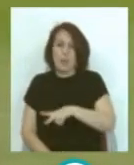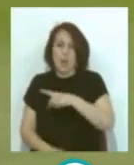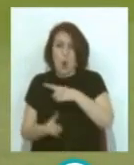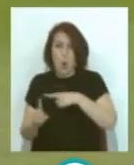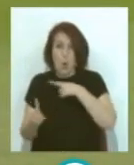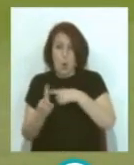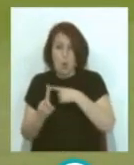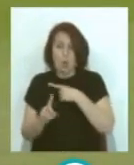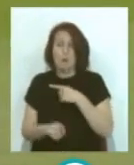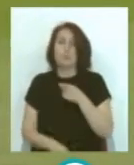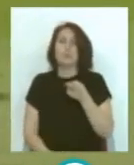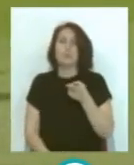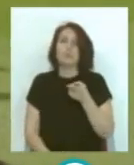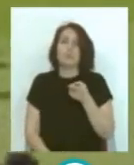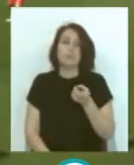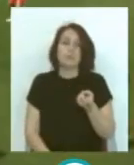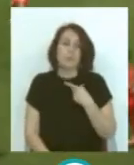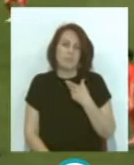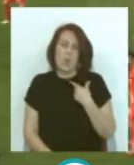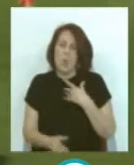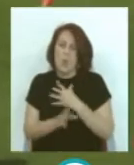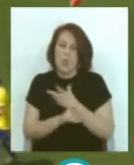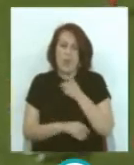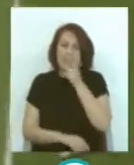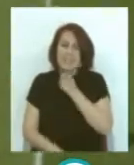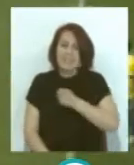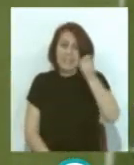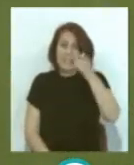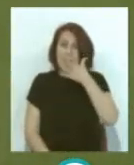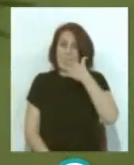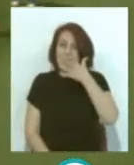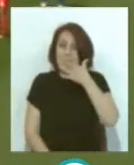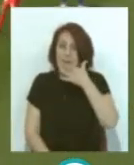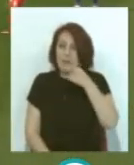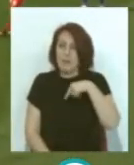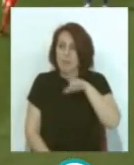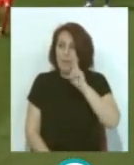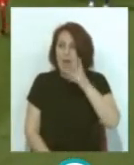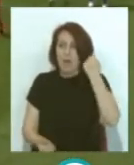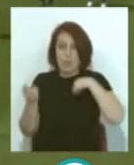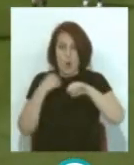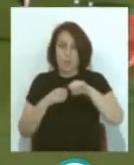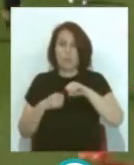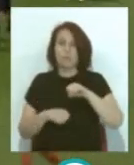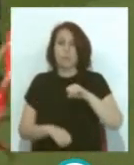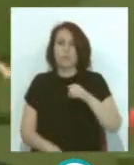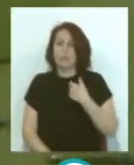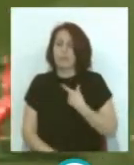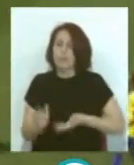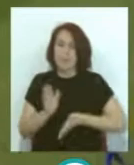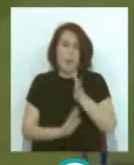Cruz. Fue una jugada, ahí le saca tarjeta amarilla. Ahí está, ahí vemos la acción, va muy mal